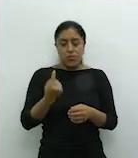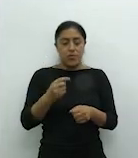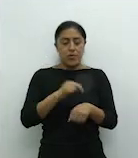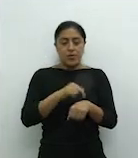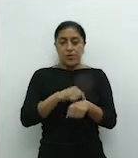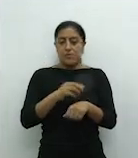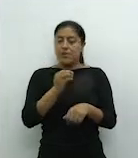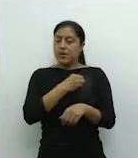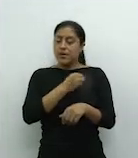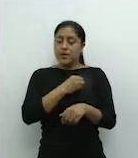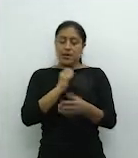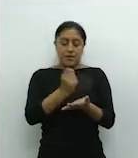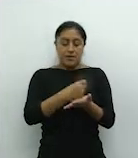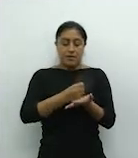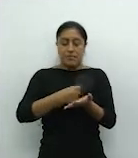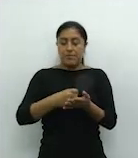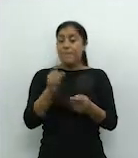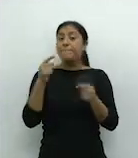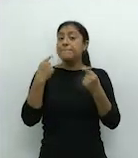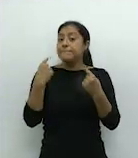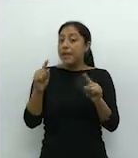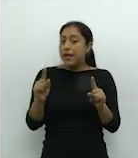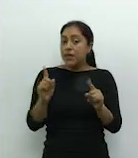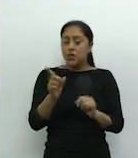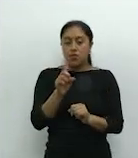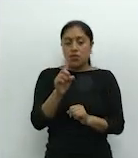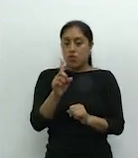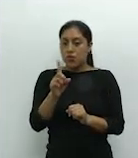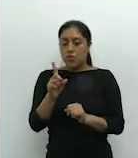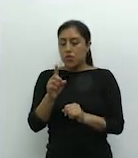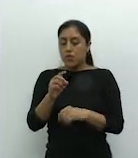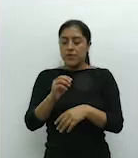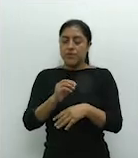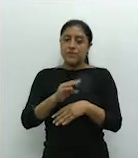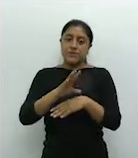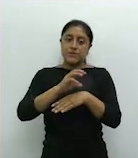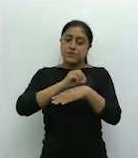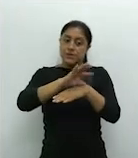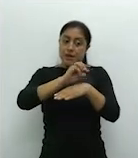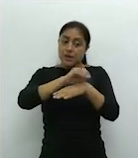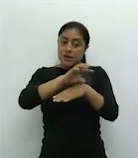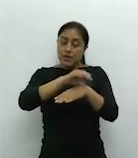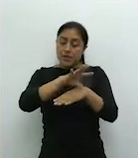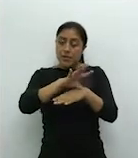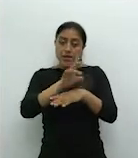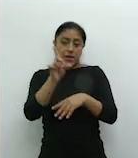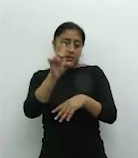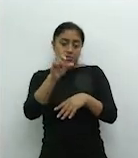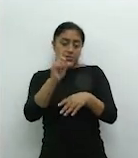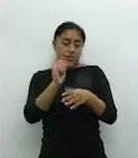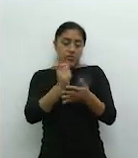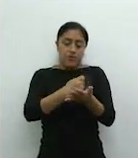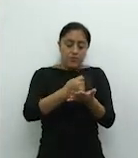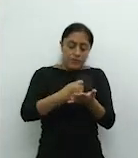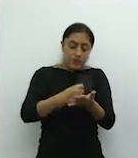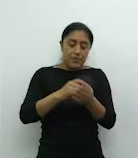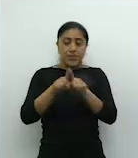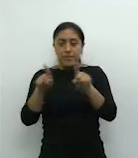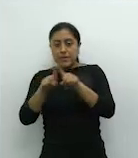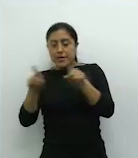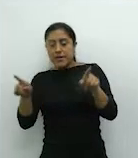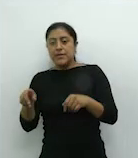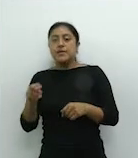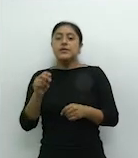es aconsejable. La firma, por ser un registro para transacciones bancarias, cada vez que se cambie, debe registrarse en cada una